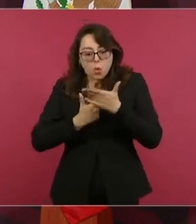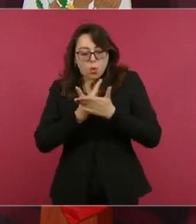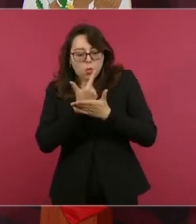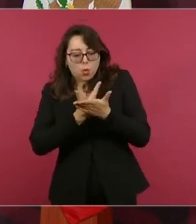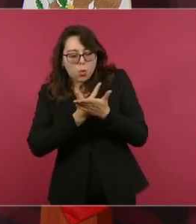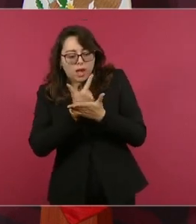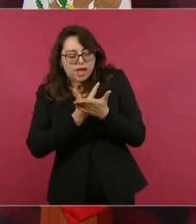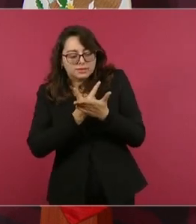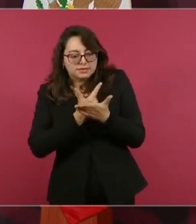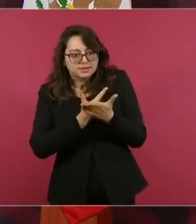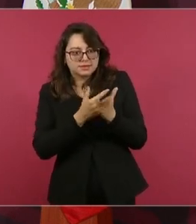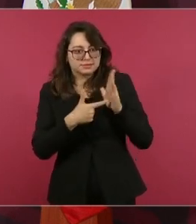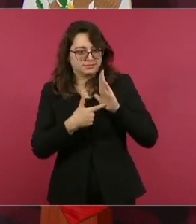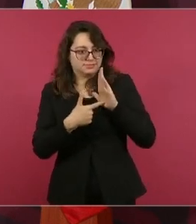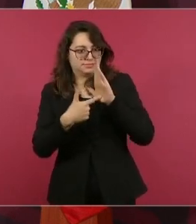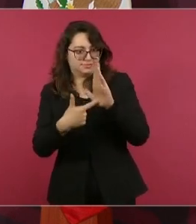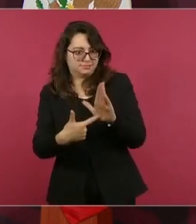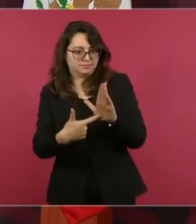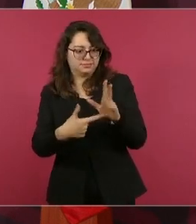privilegios,